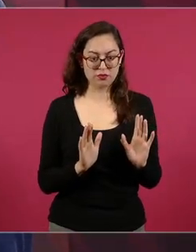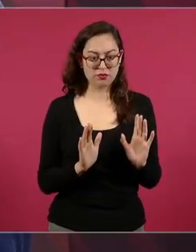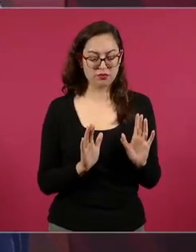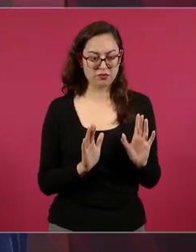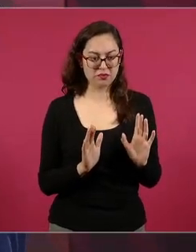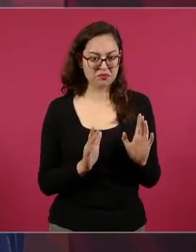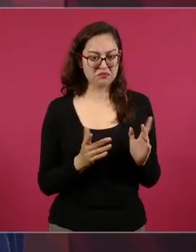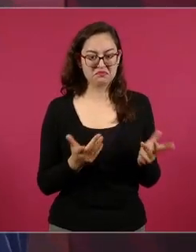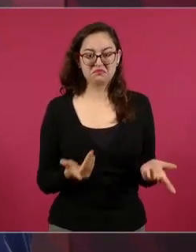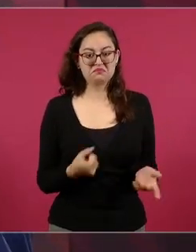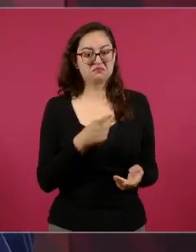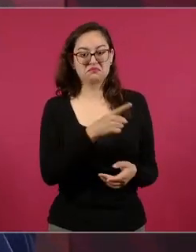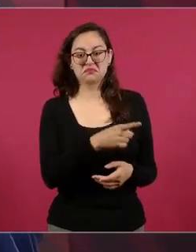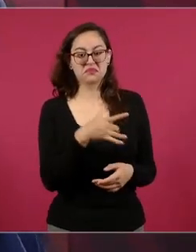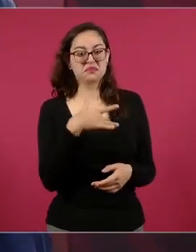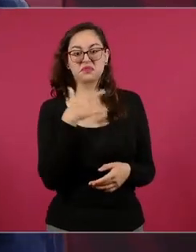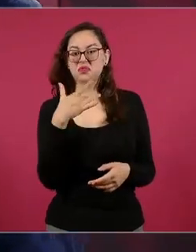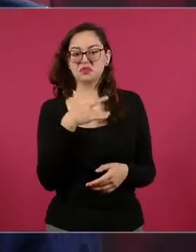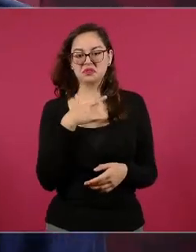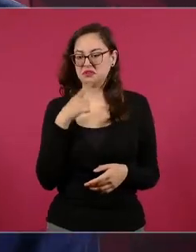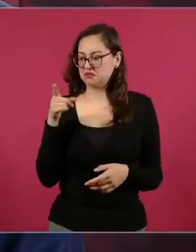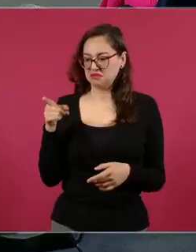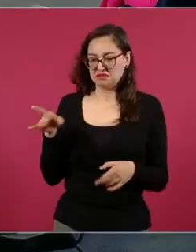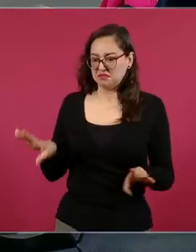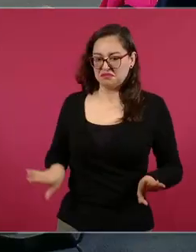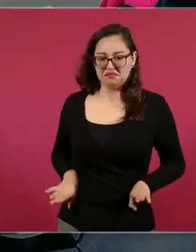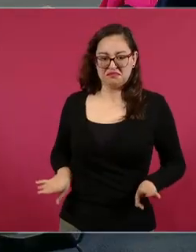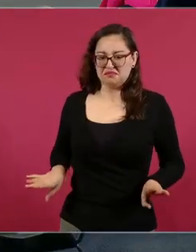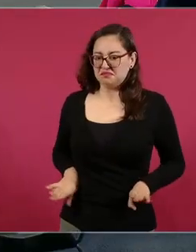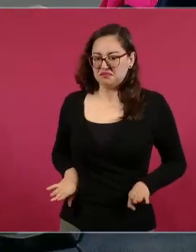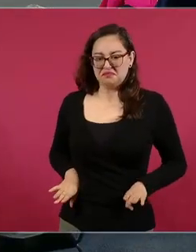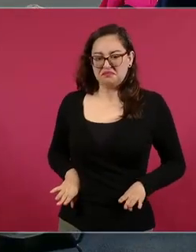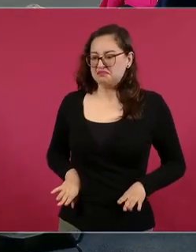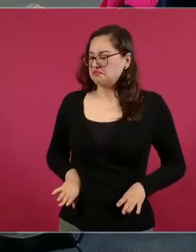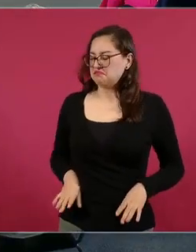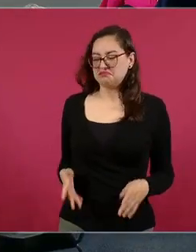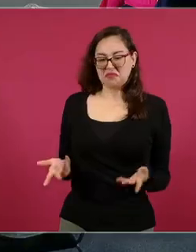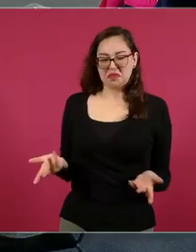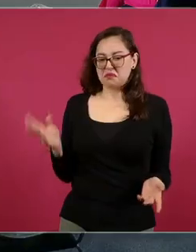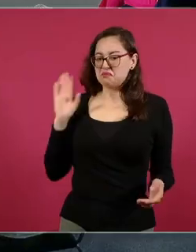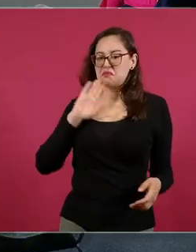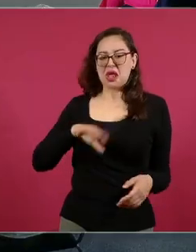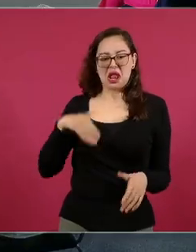acomode, como dice Said, el sabiondo,